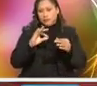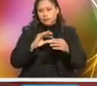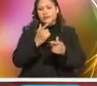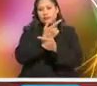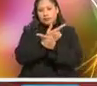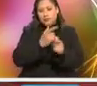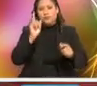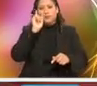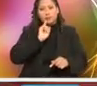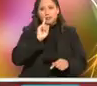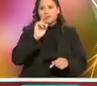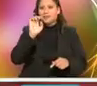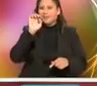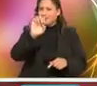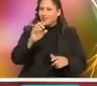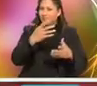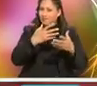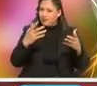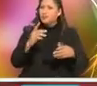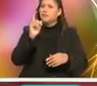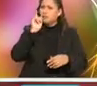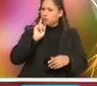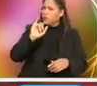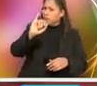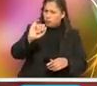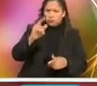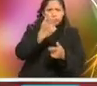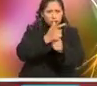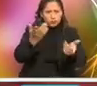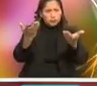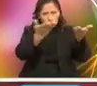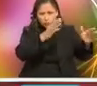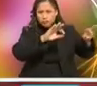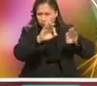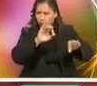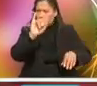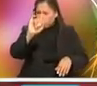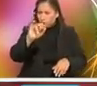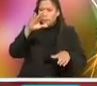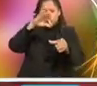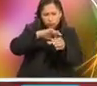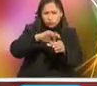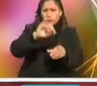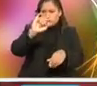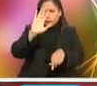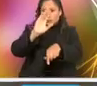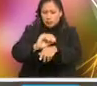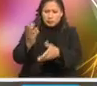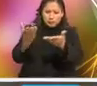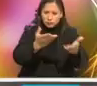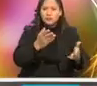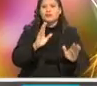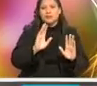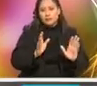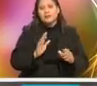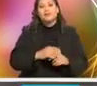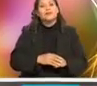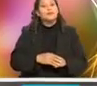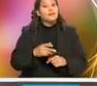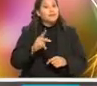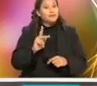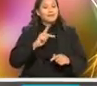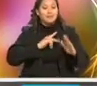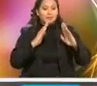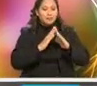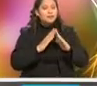¿no? Porque les dijimos a las mujeres, sí, claro, pueden irse a trabajar y tengan su voto y sean ciudadanas y todo, pero yo llego a